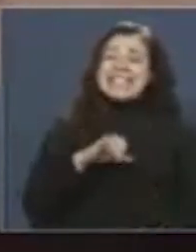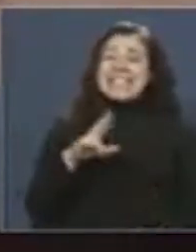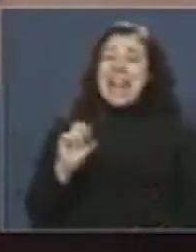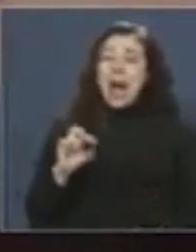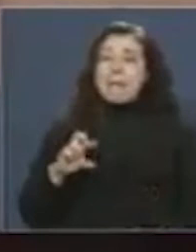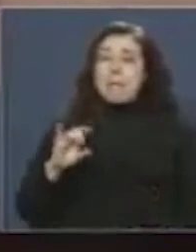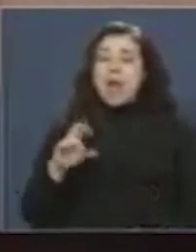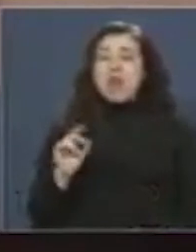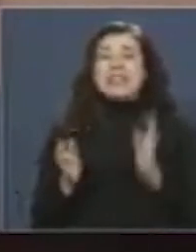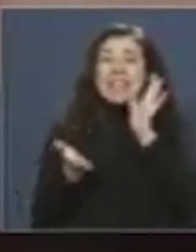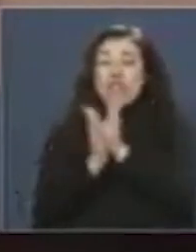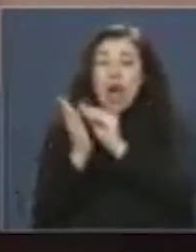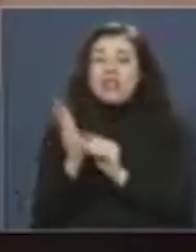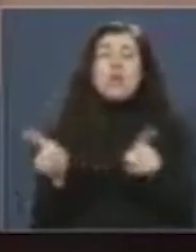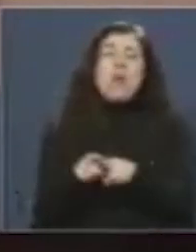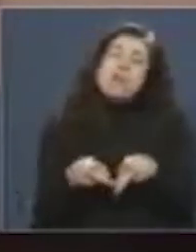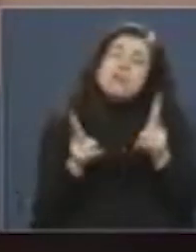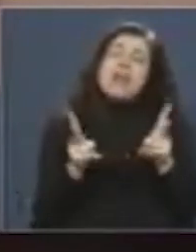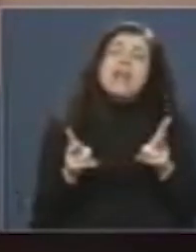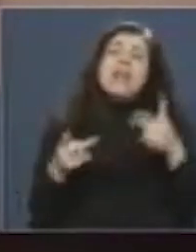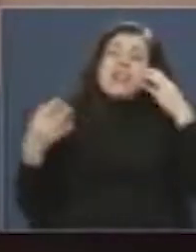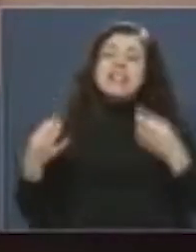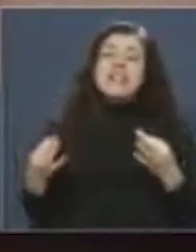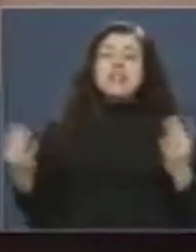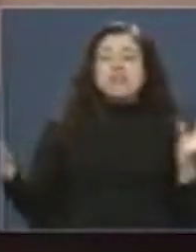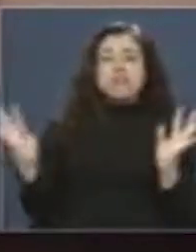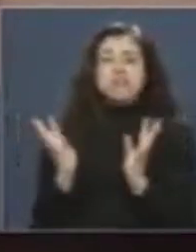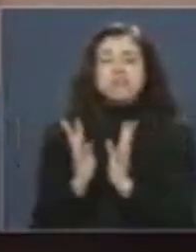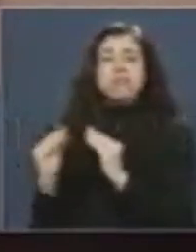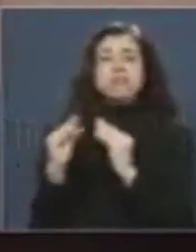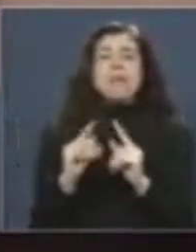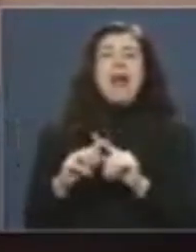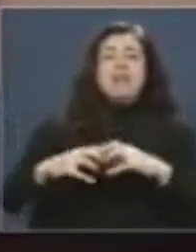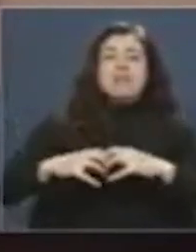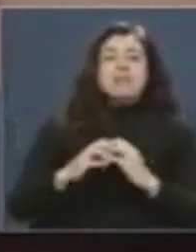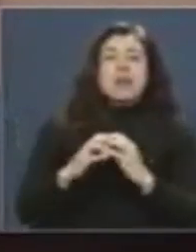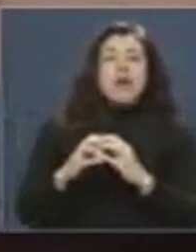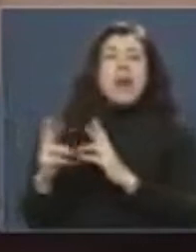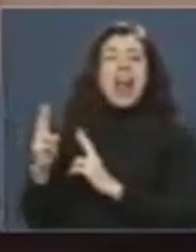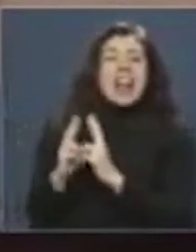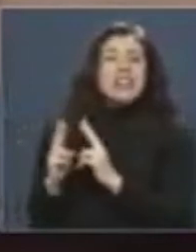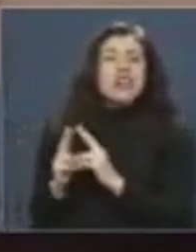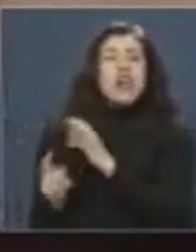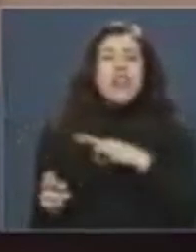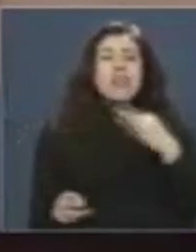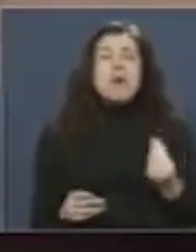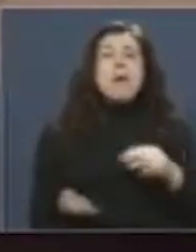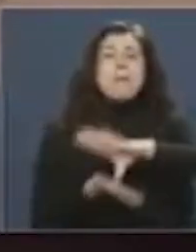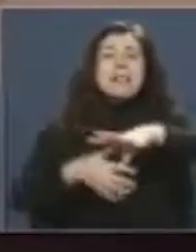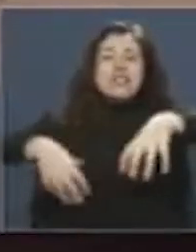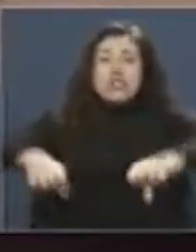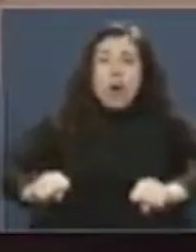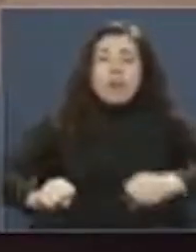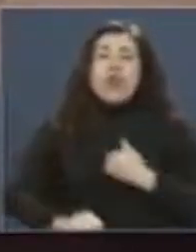antecedentes ha decidido reunirse y fortalecer un vínculo diplomático con un país ocupante, es que solicitaría por